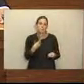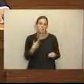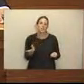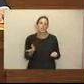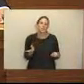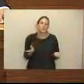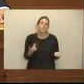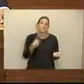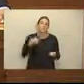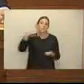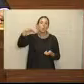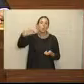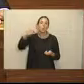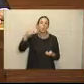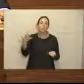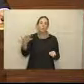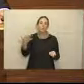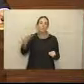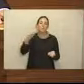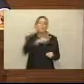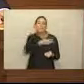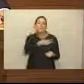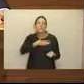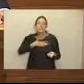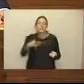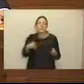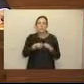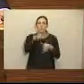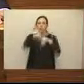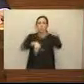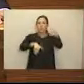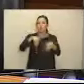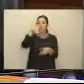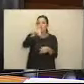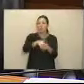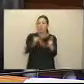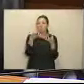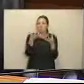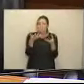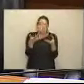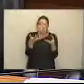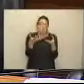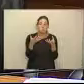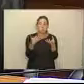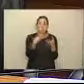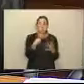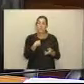en fin, que lo único que queremos es electoralismo. Se lo dice